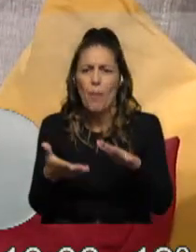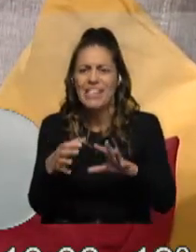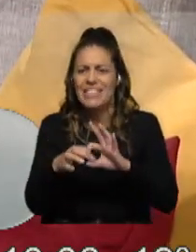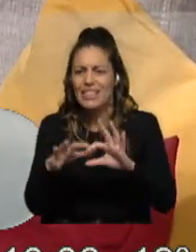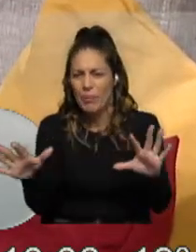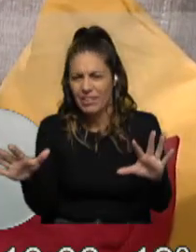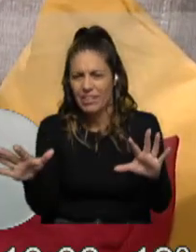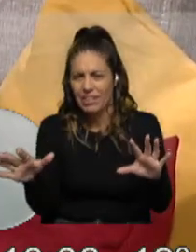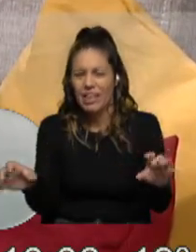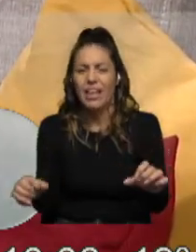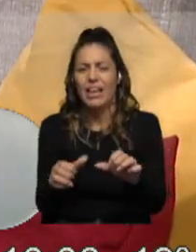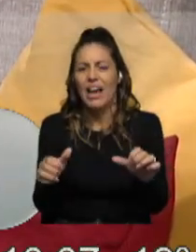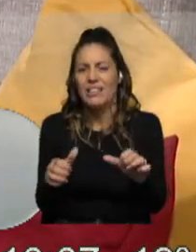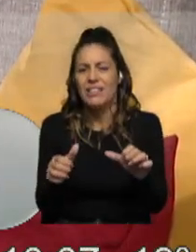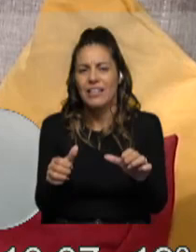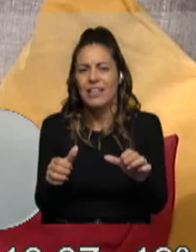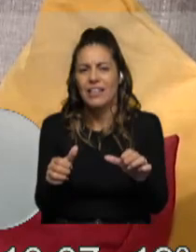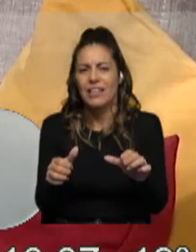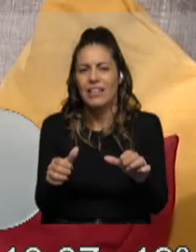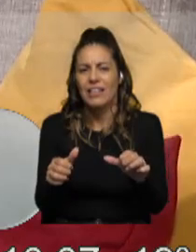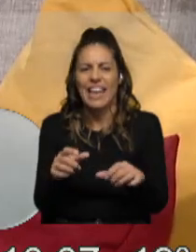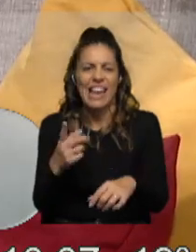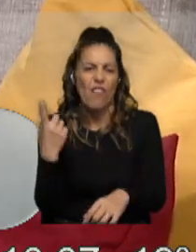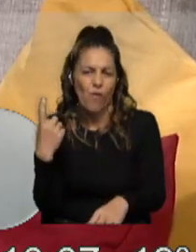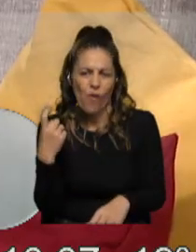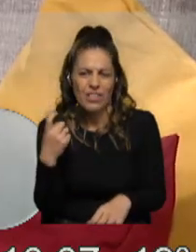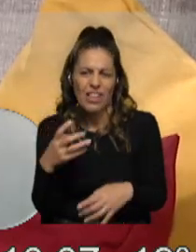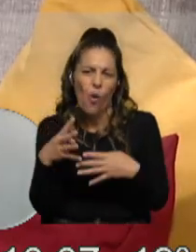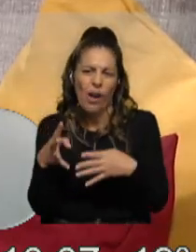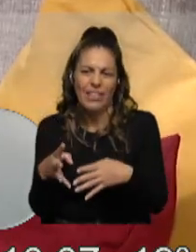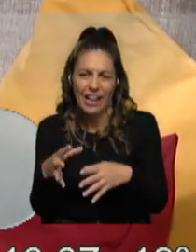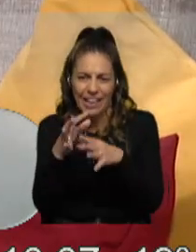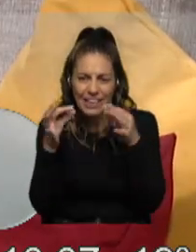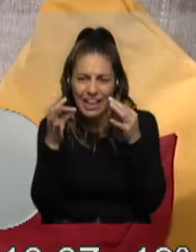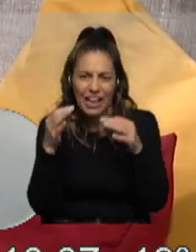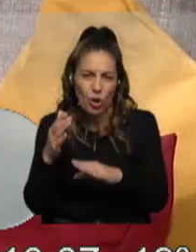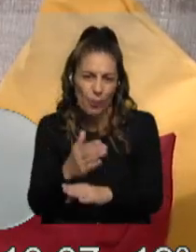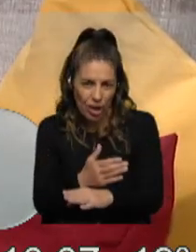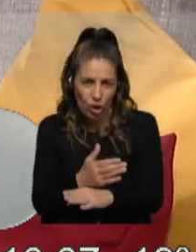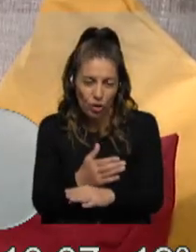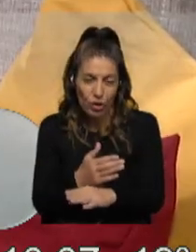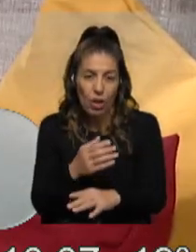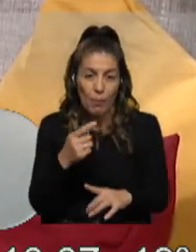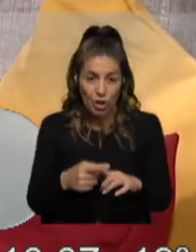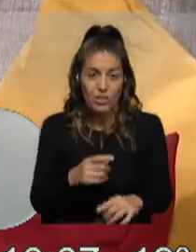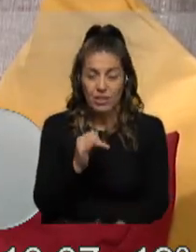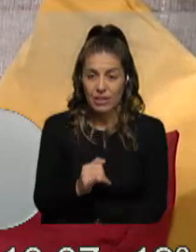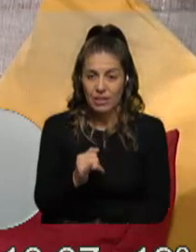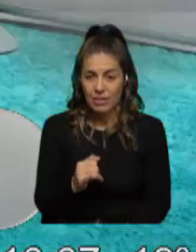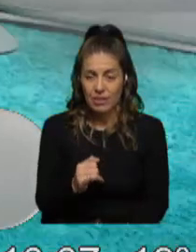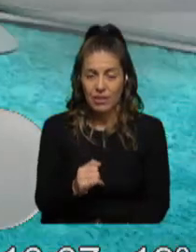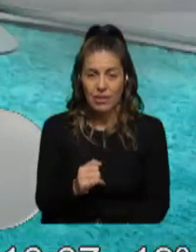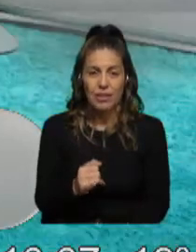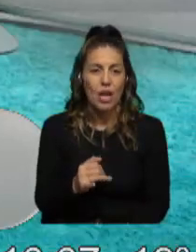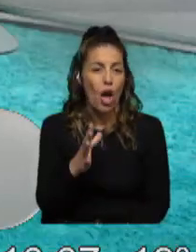tienen de nosotros hace de que la intensidad y la frecuencia de ataques que tenemos sea menor. Pero no significa que no existan. Claro, también yo,